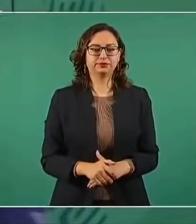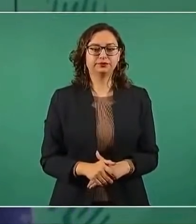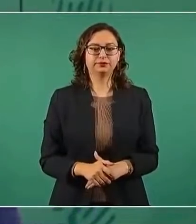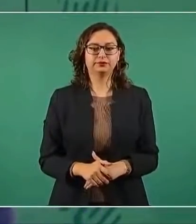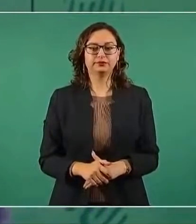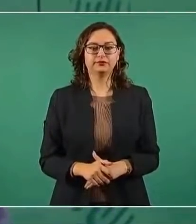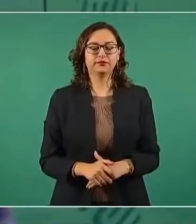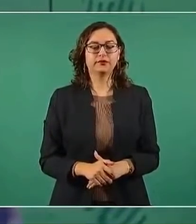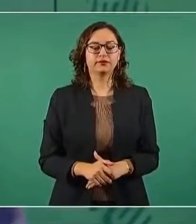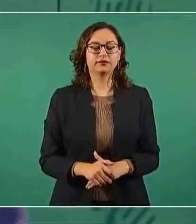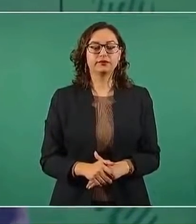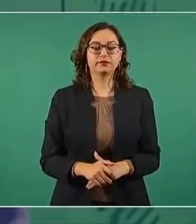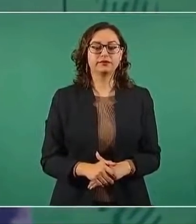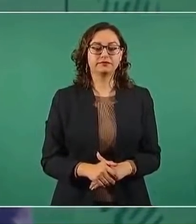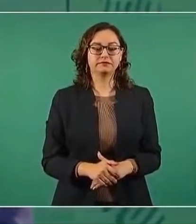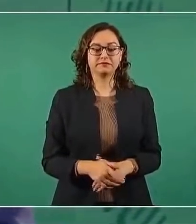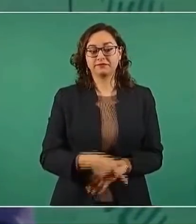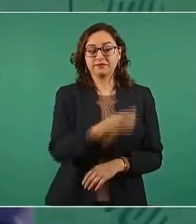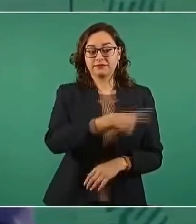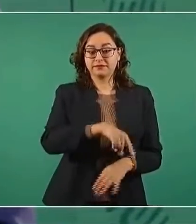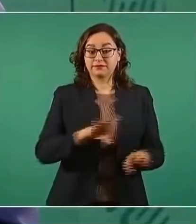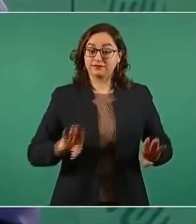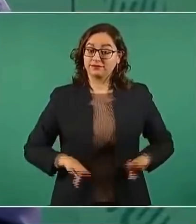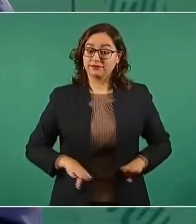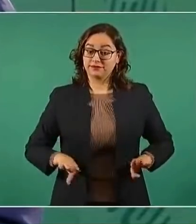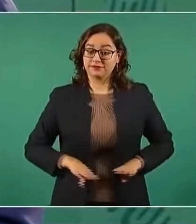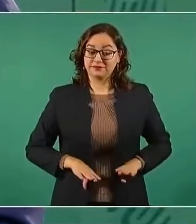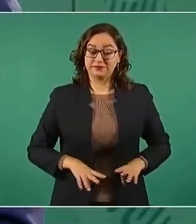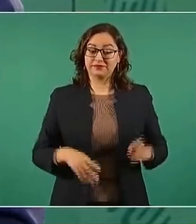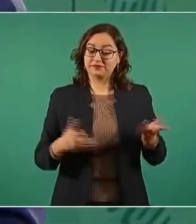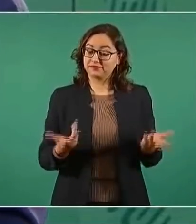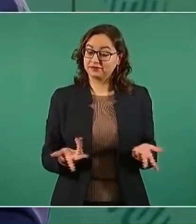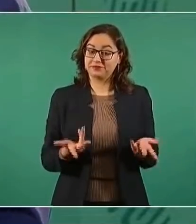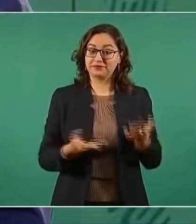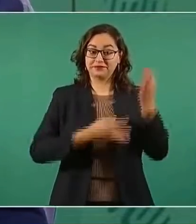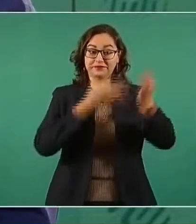cómo actúan los medios de información, con honrosas excepciones.